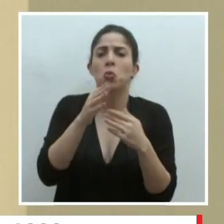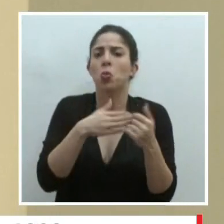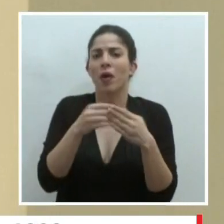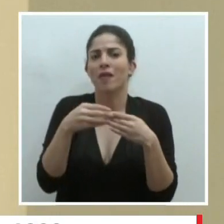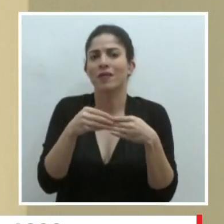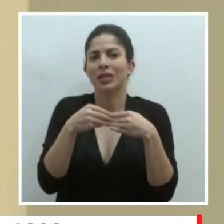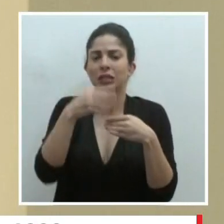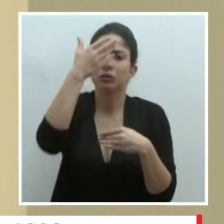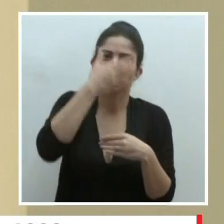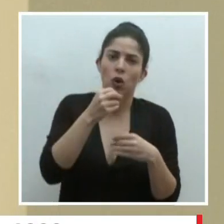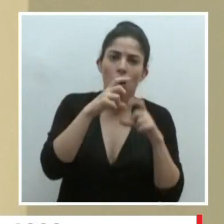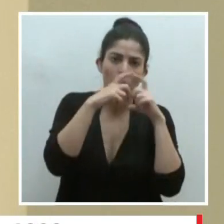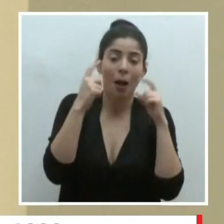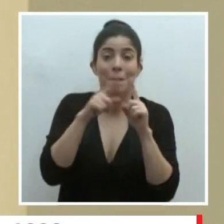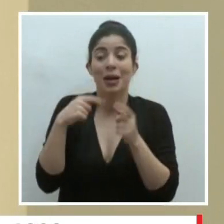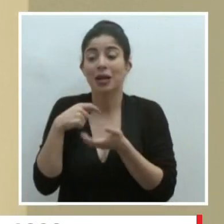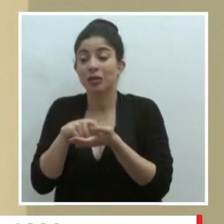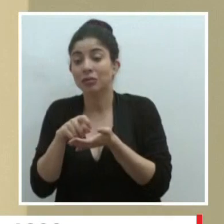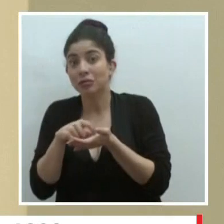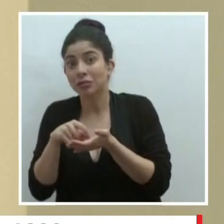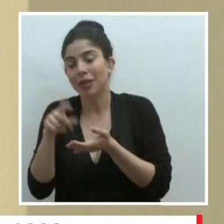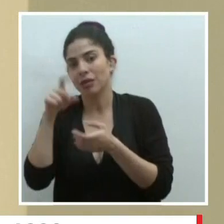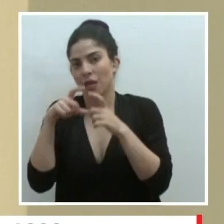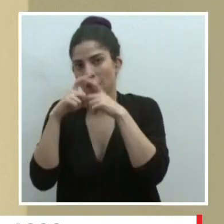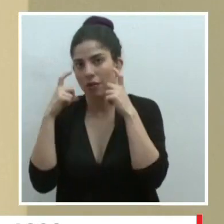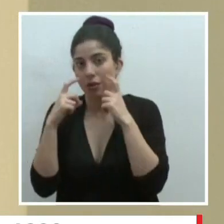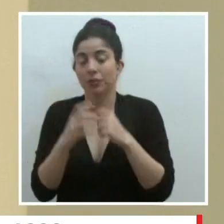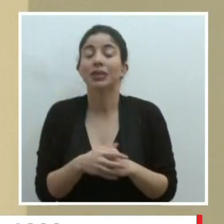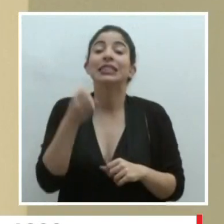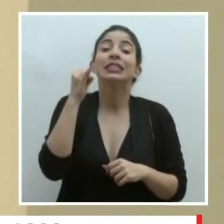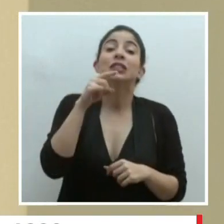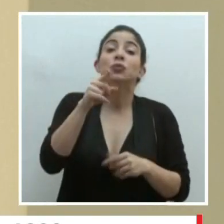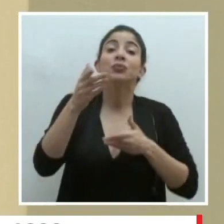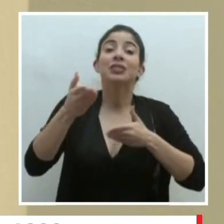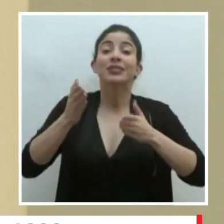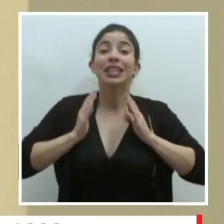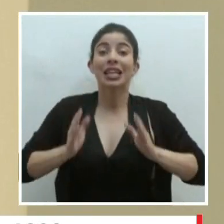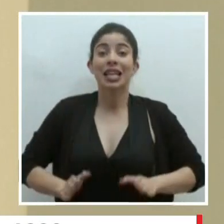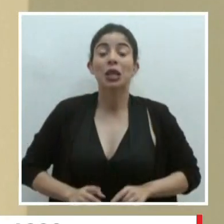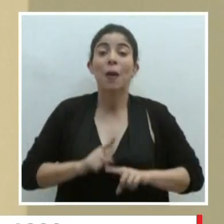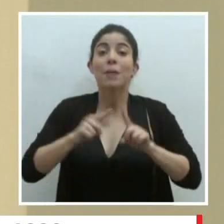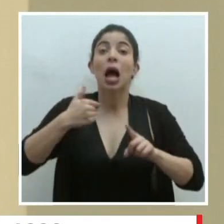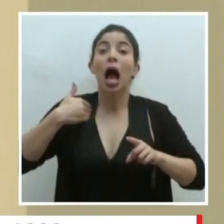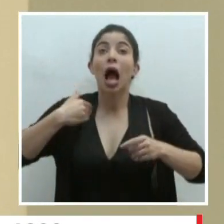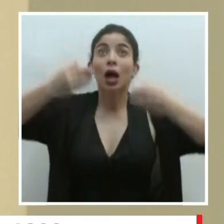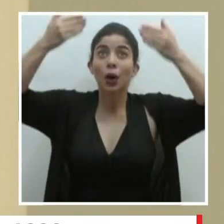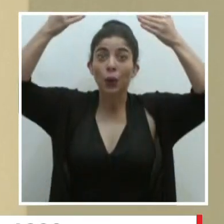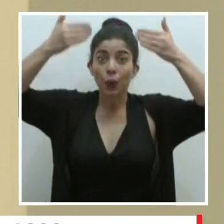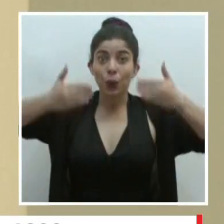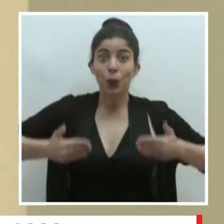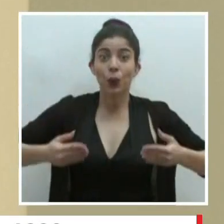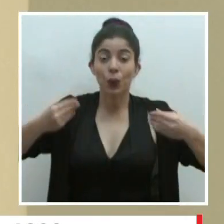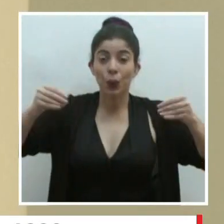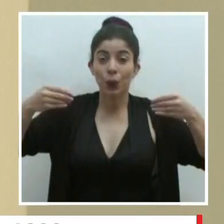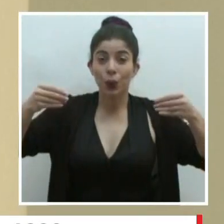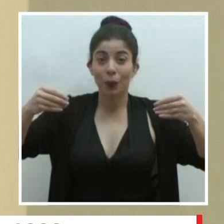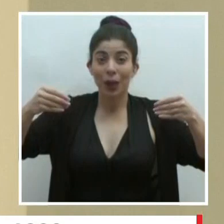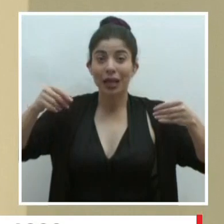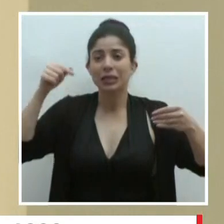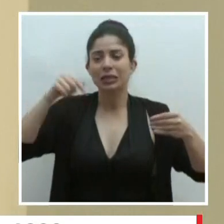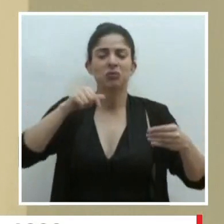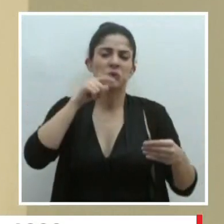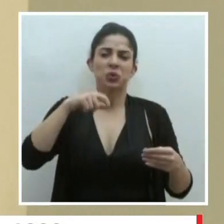El personal de atención al público que cuente con barreras físicas, vidrios, acrílicos, polietilenos, no está obligado a